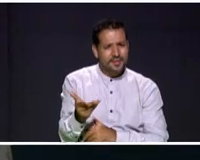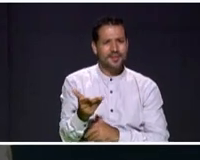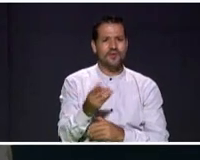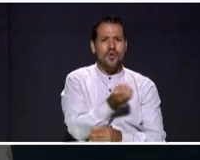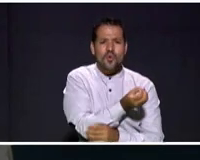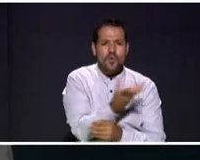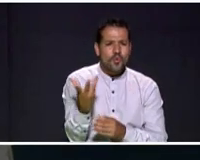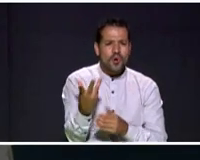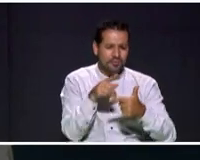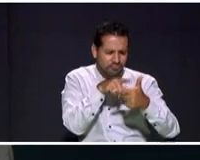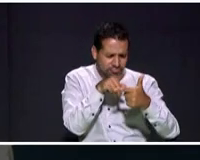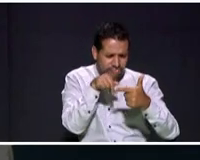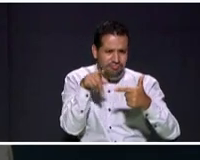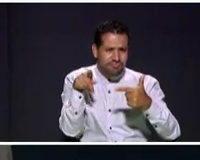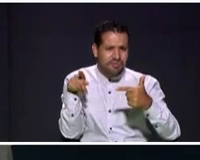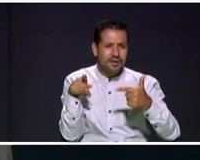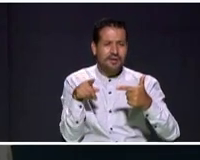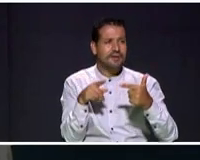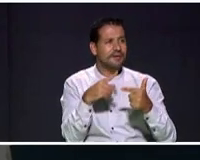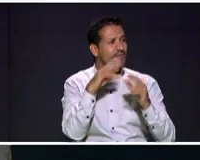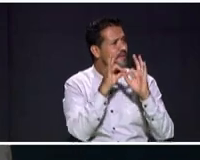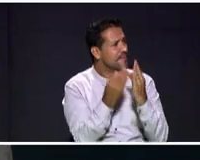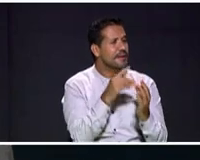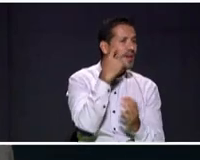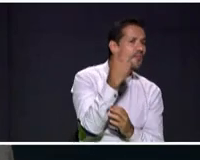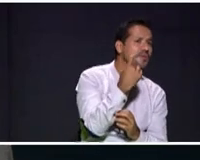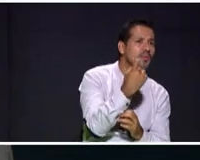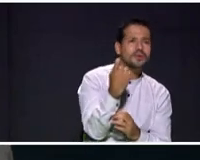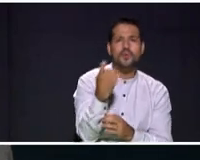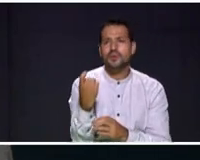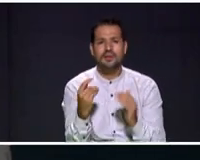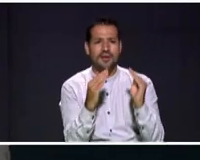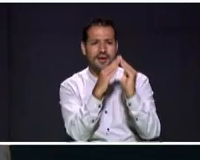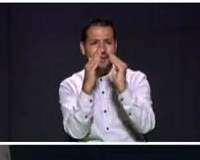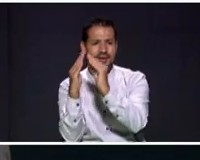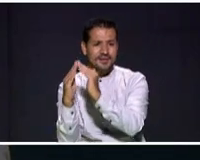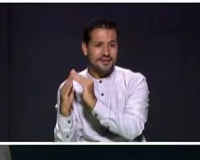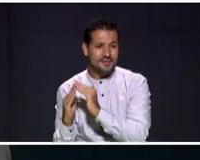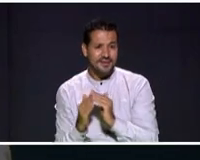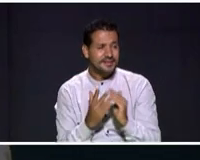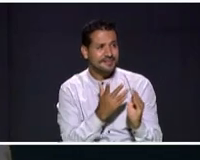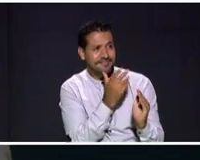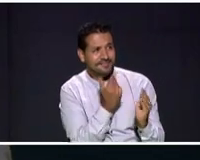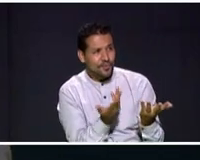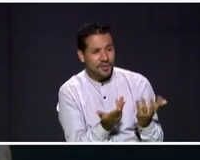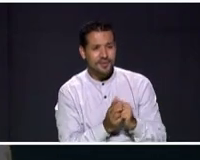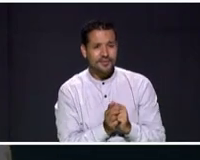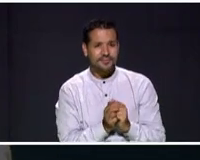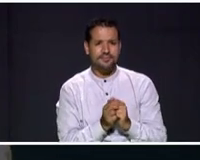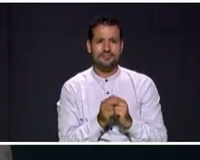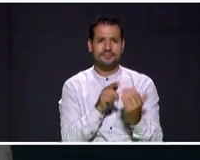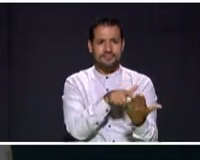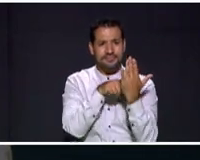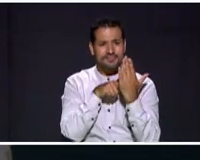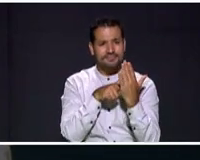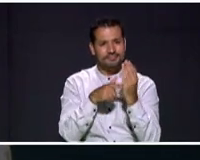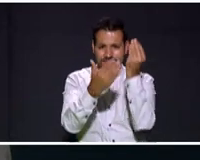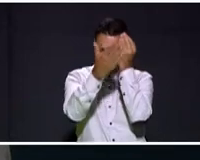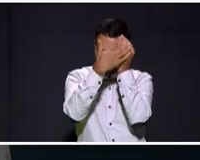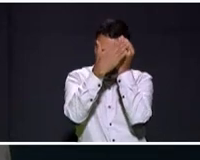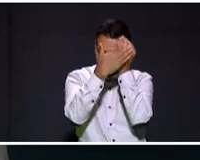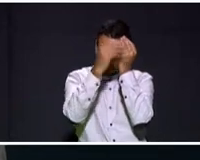familias todavía buscando casa 240 mil temas las condiciones tenemos unos resultados que